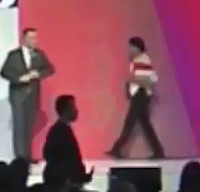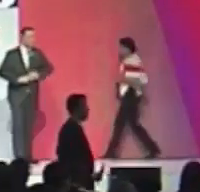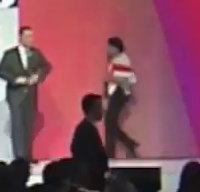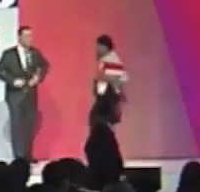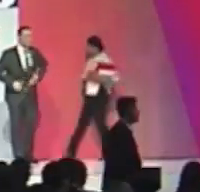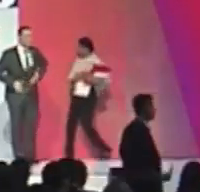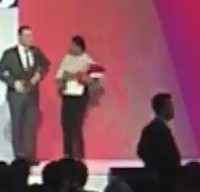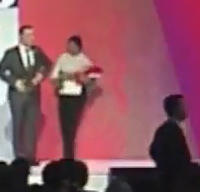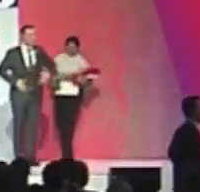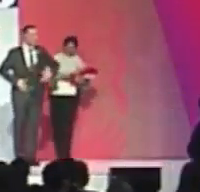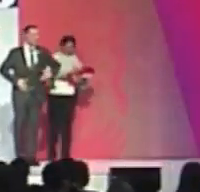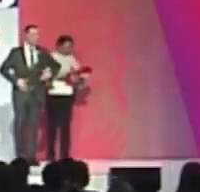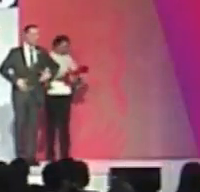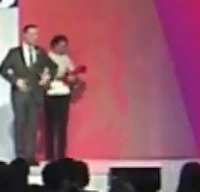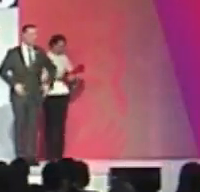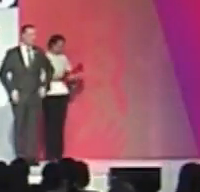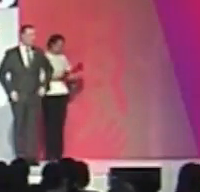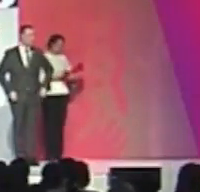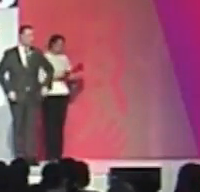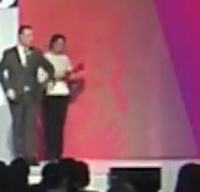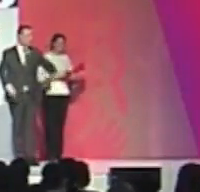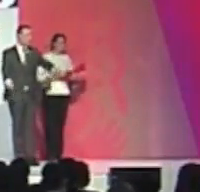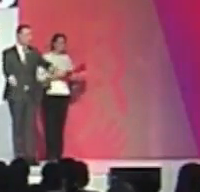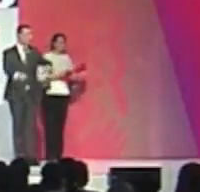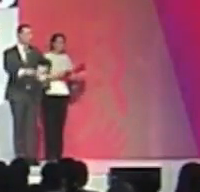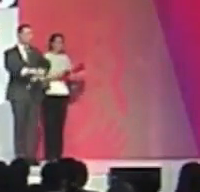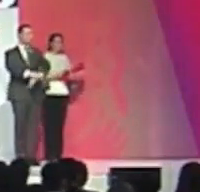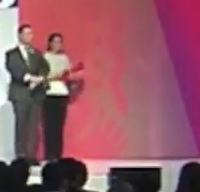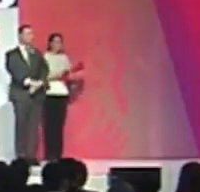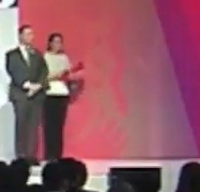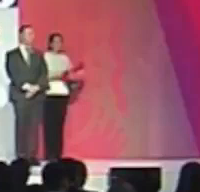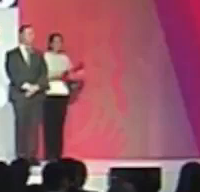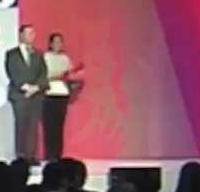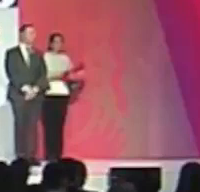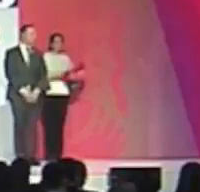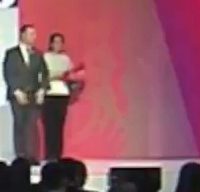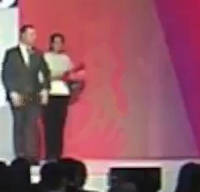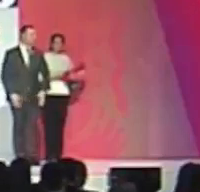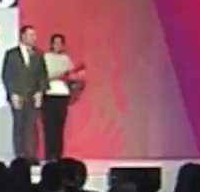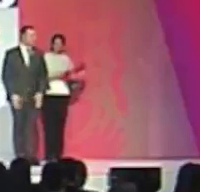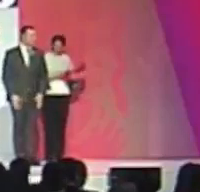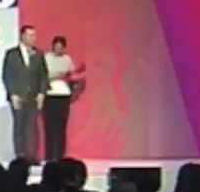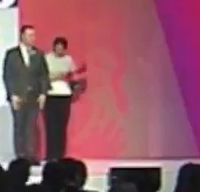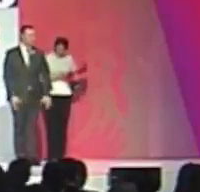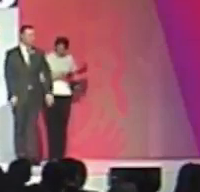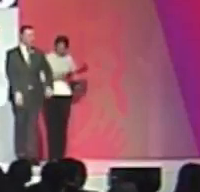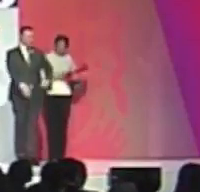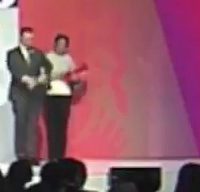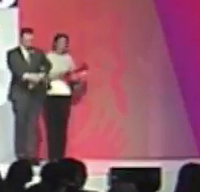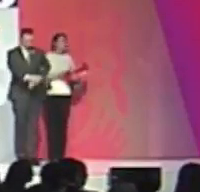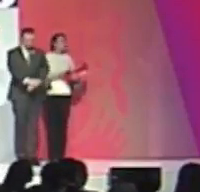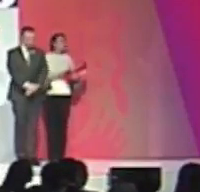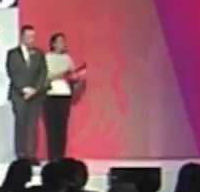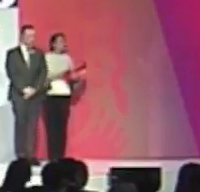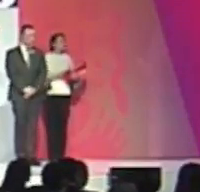Maestría en Diseño Estratégico e Innovación. Coordinador, el maestro Heberto Mendieta García.